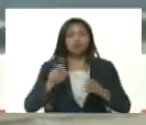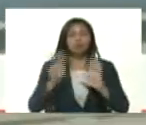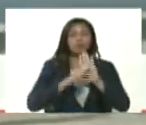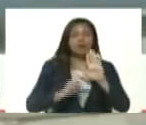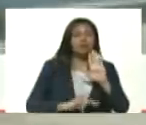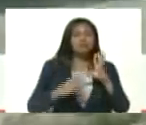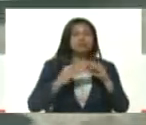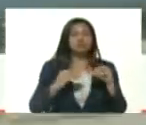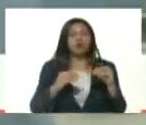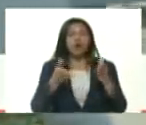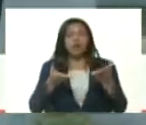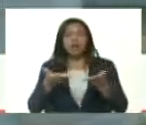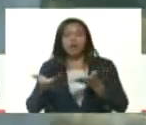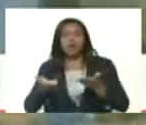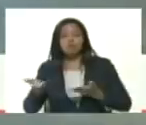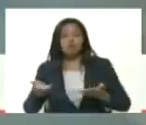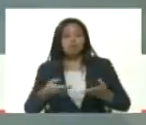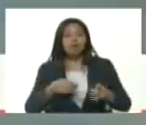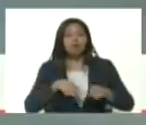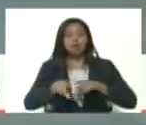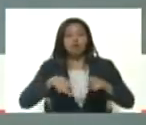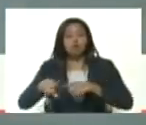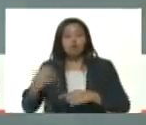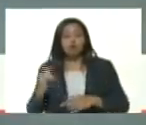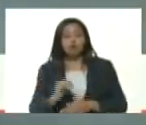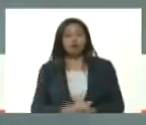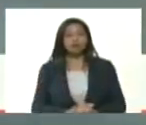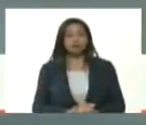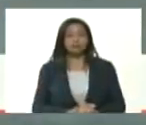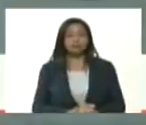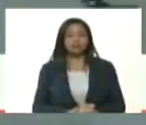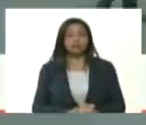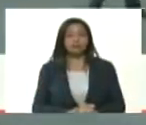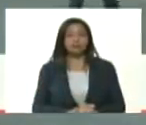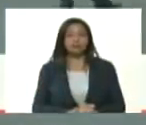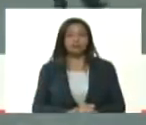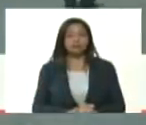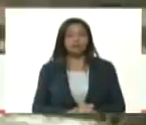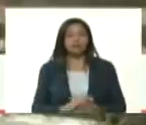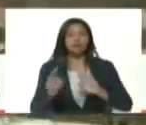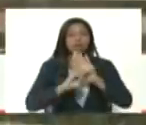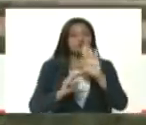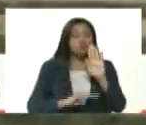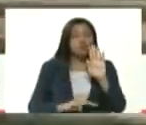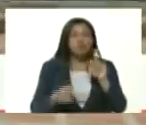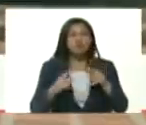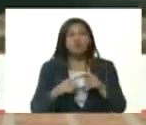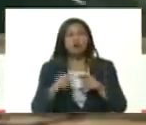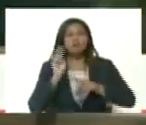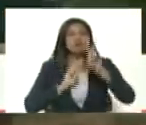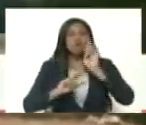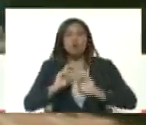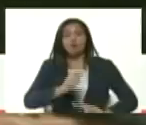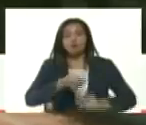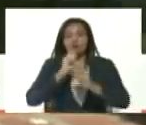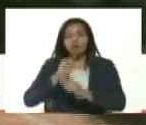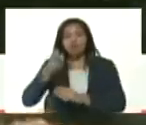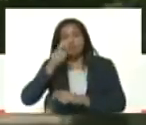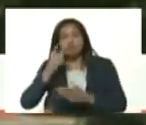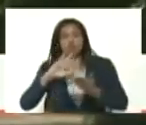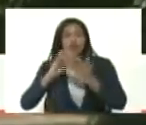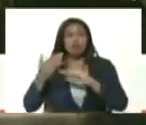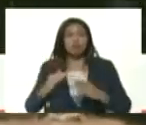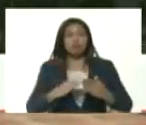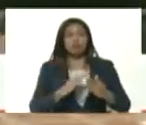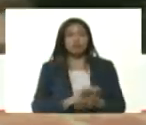todas las directrices para cumplir los planes de desinfección y seguridad de la